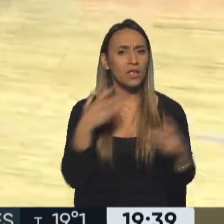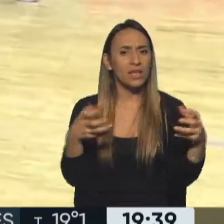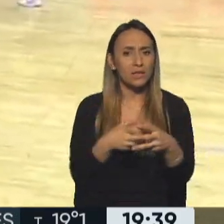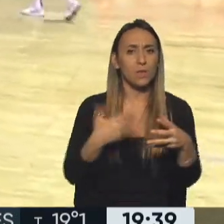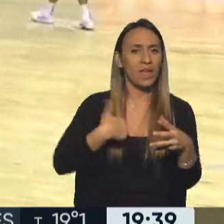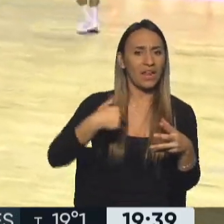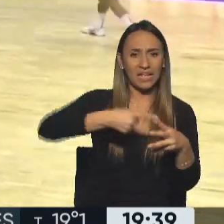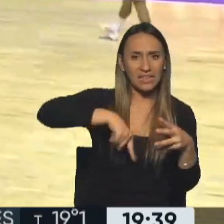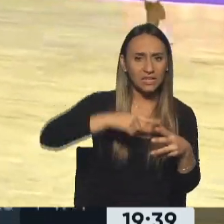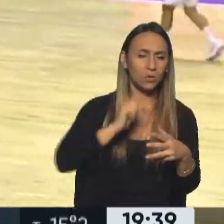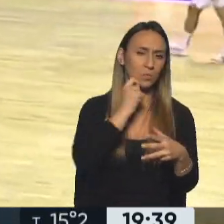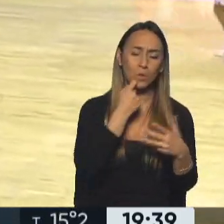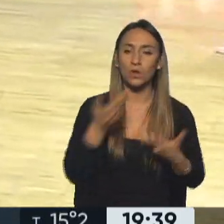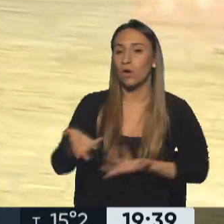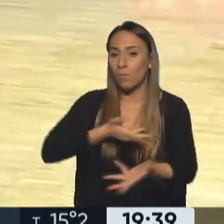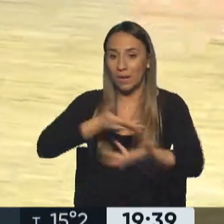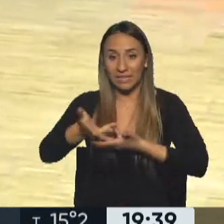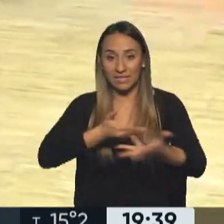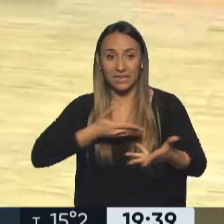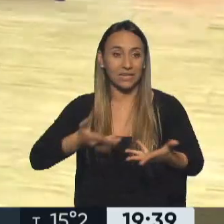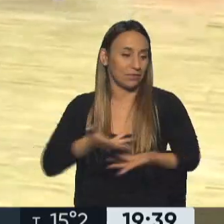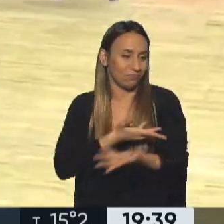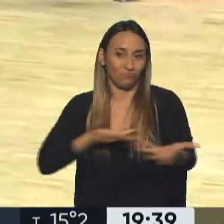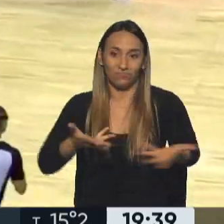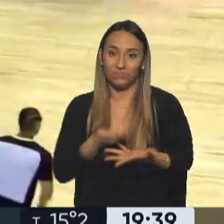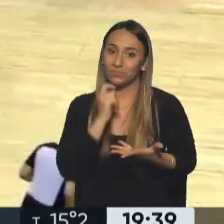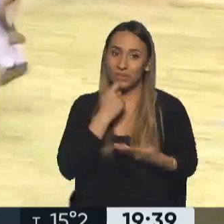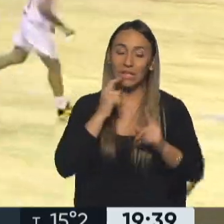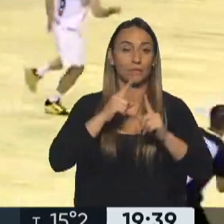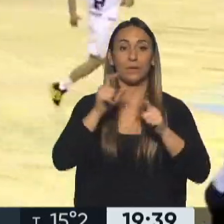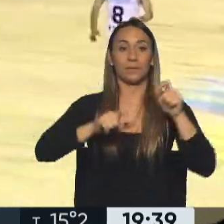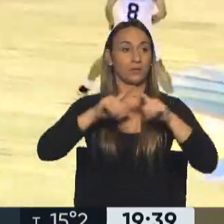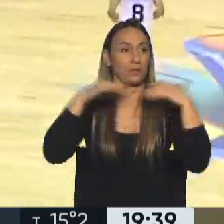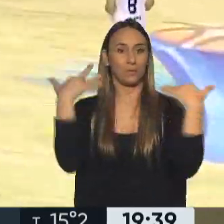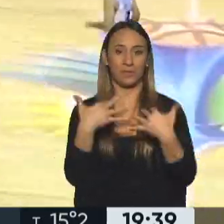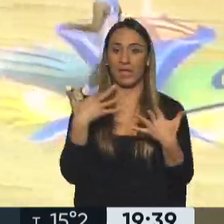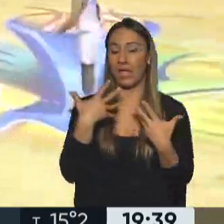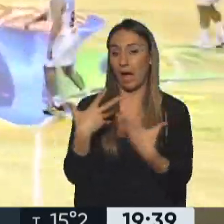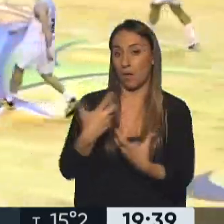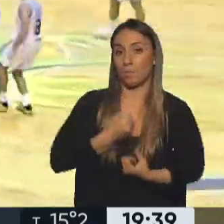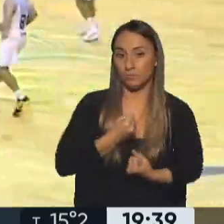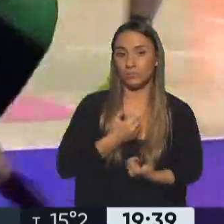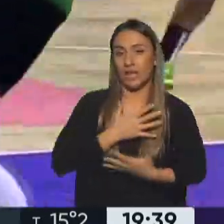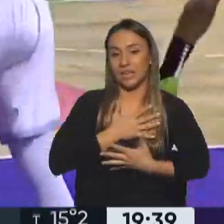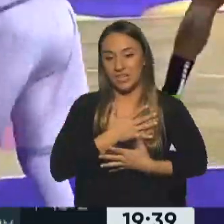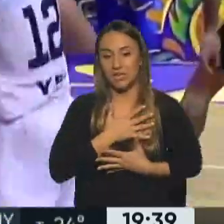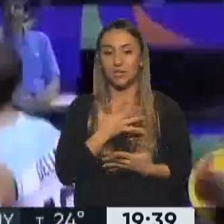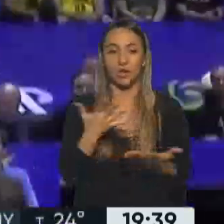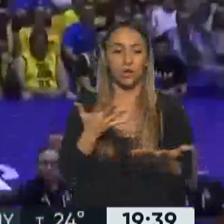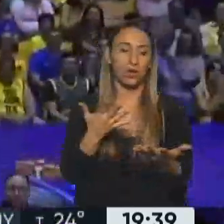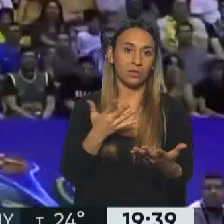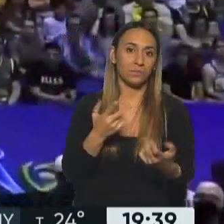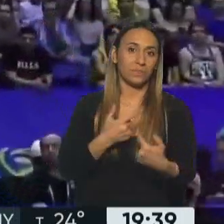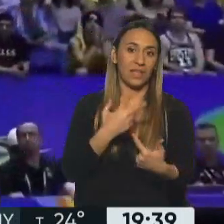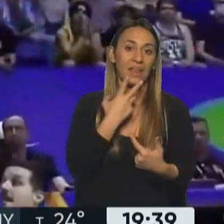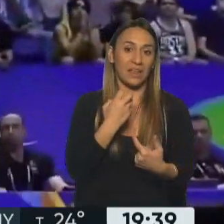también fue lindo compartirlo con ellos y con toda la gente que nos hizo sentir el cariño y la energía